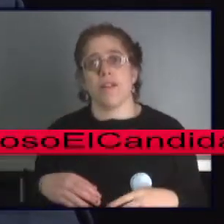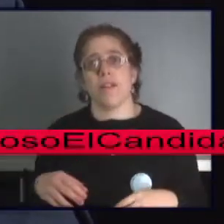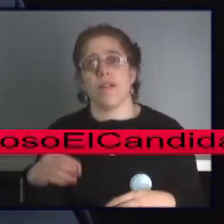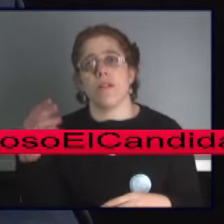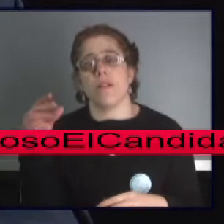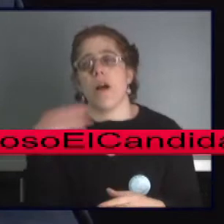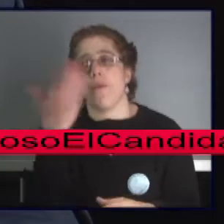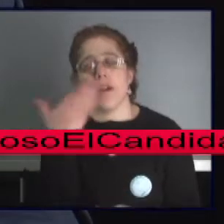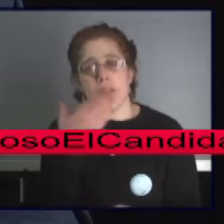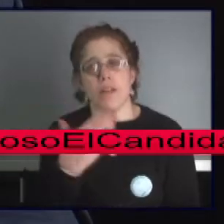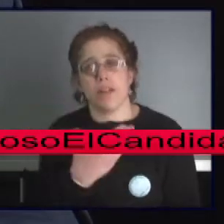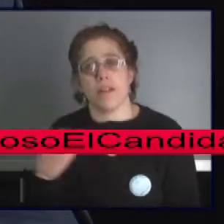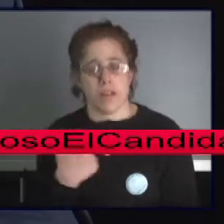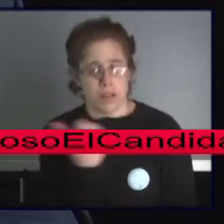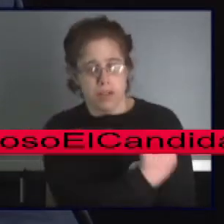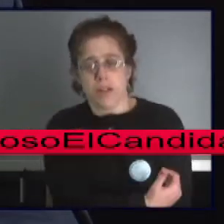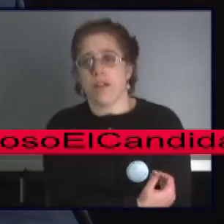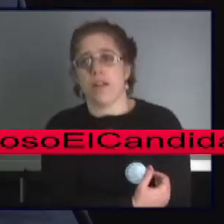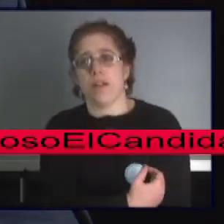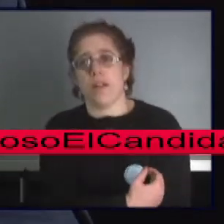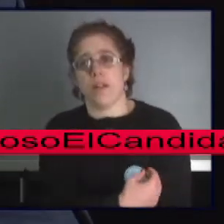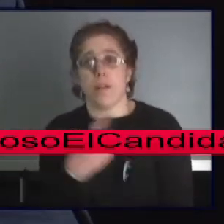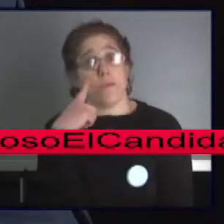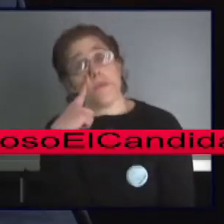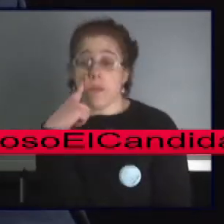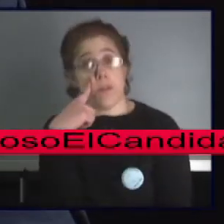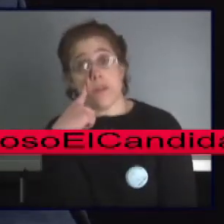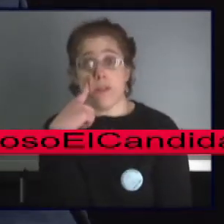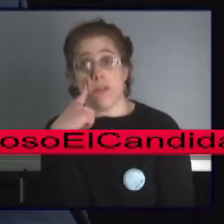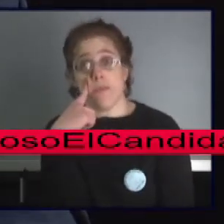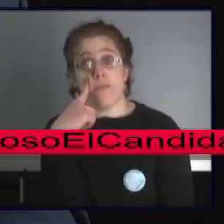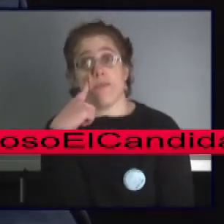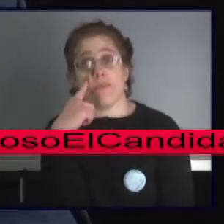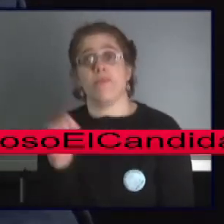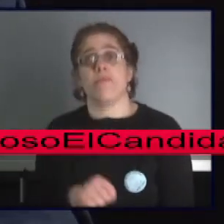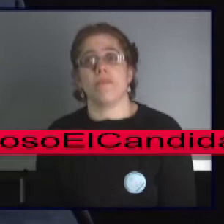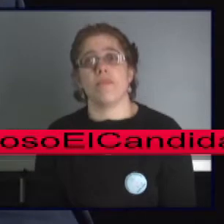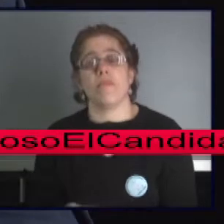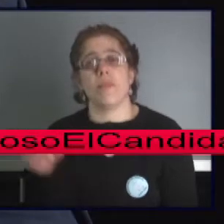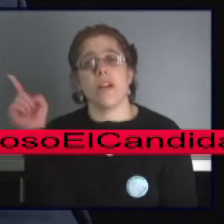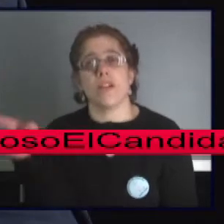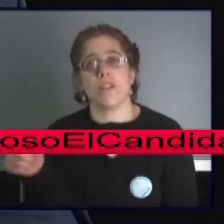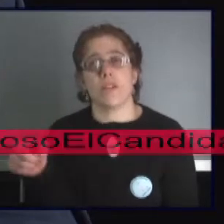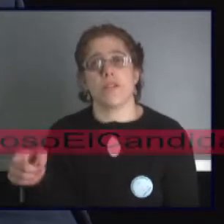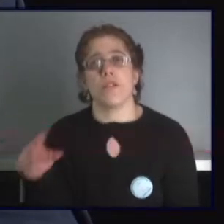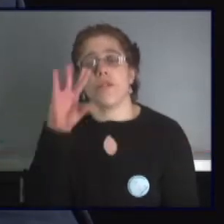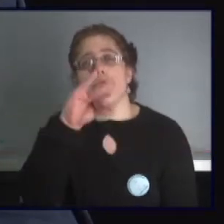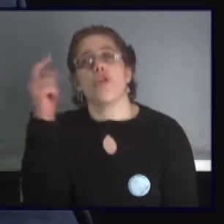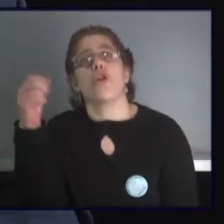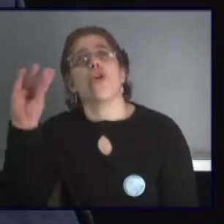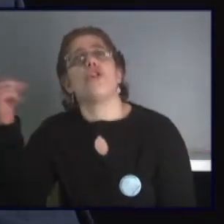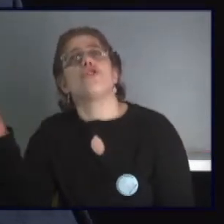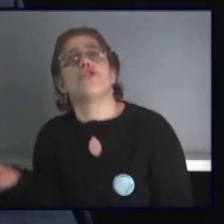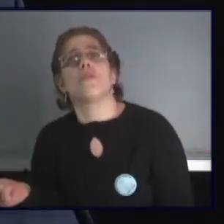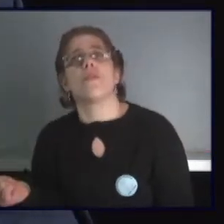intendente por el frente de izquierda y de los trabajadores arnoldo troncoso y allí como ven troncoso y candidato